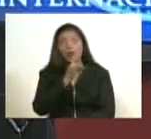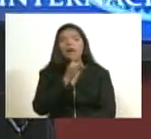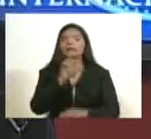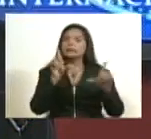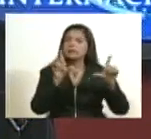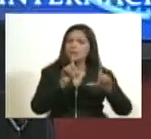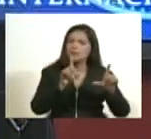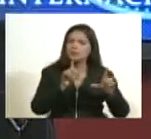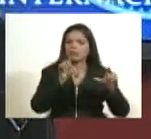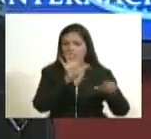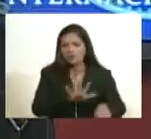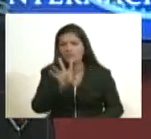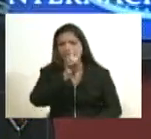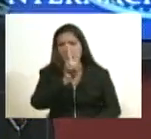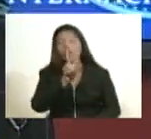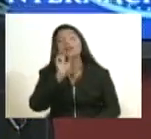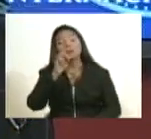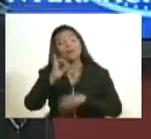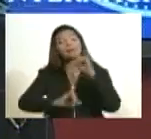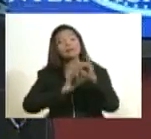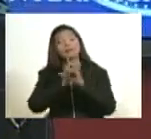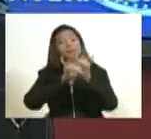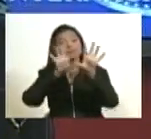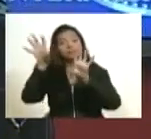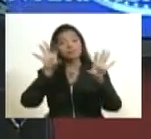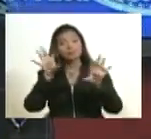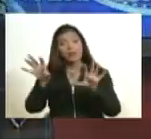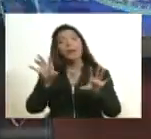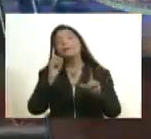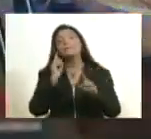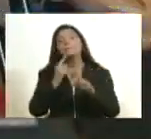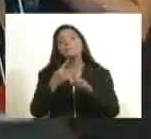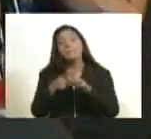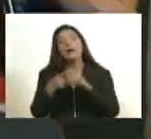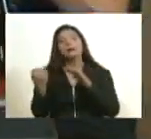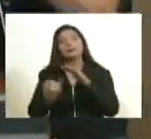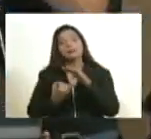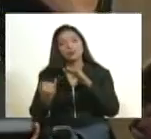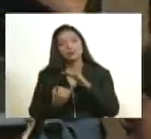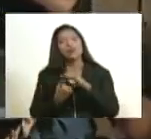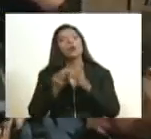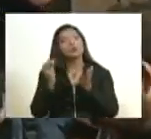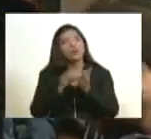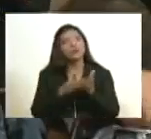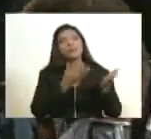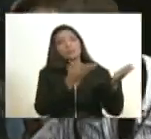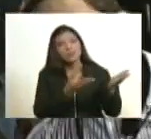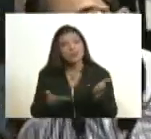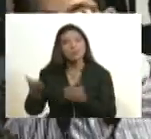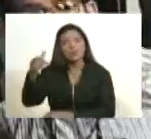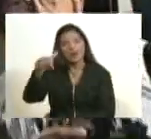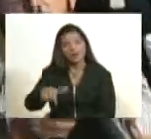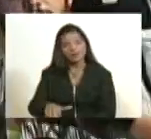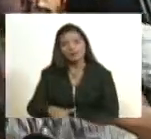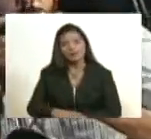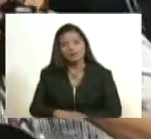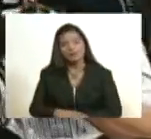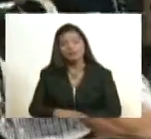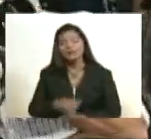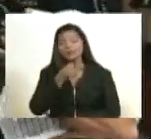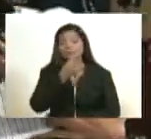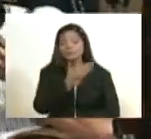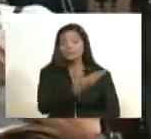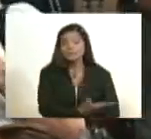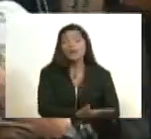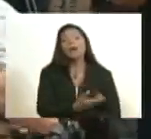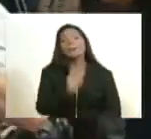nacionales, internacionales y también prensa institucional. A reiterar la bienvenida al Salón Ayacucho, ofrecemos la palabra al